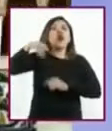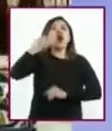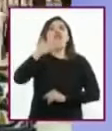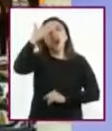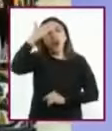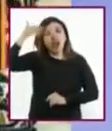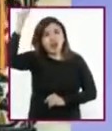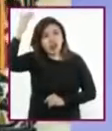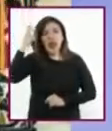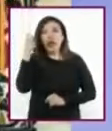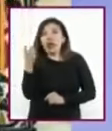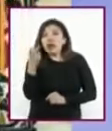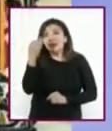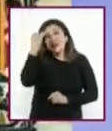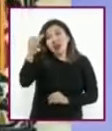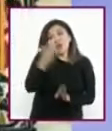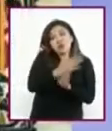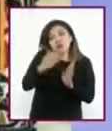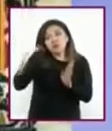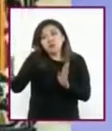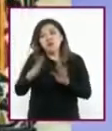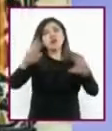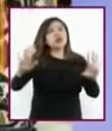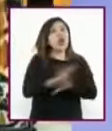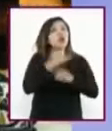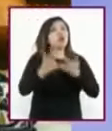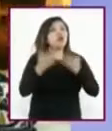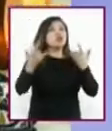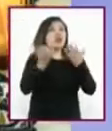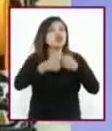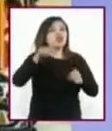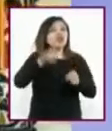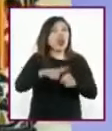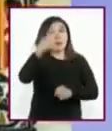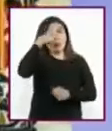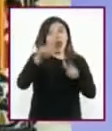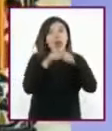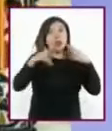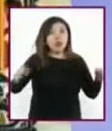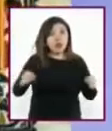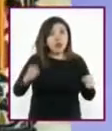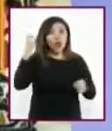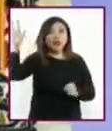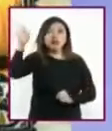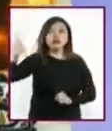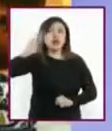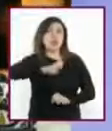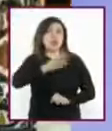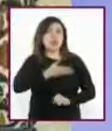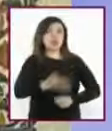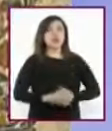árabes, por lo que en esos siglos cambió la historia social y lingüística de la península ibérica.